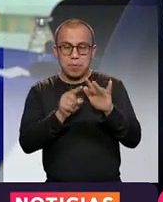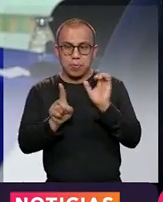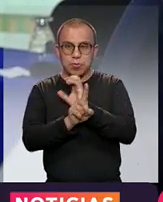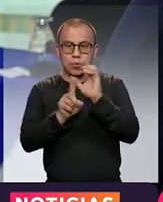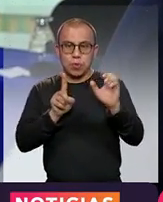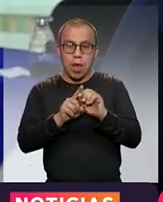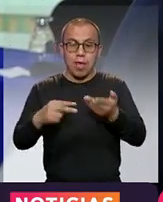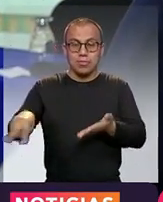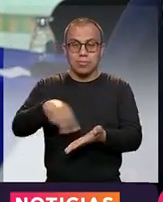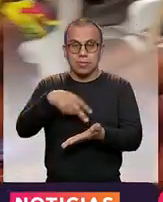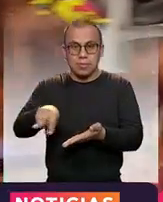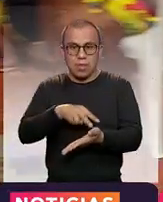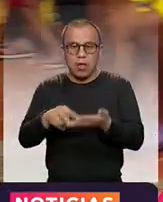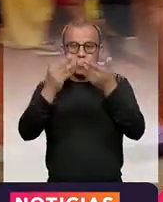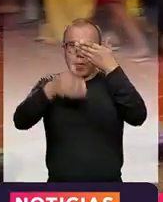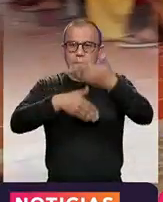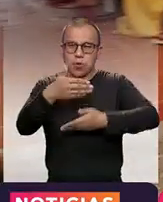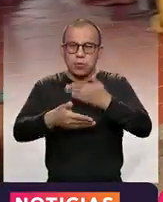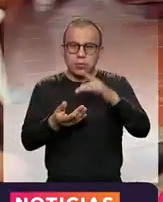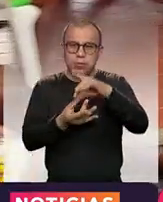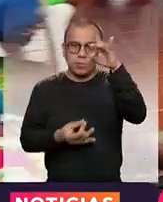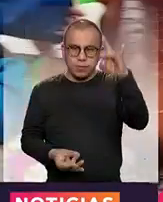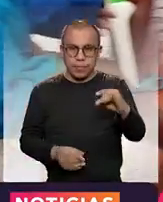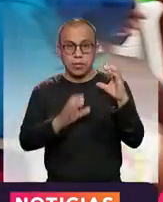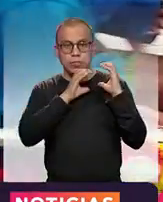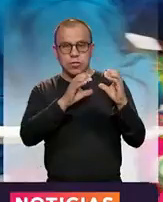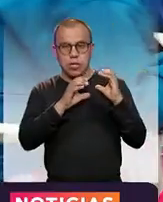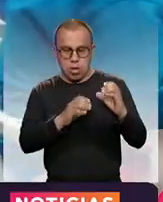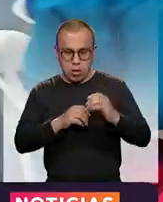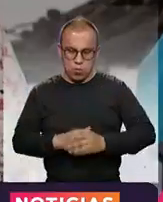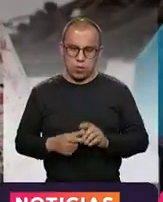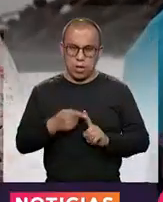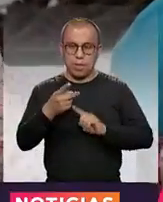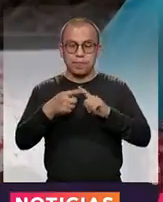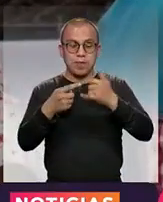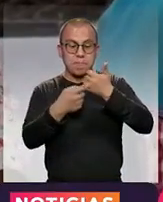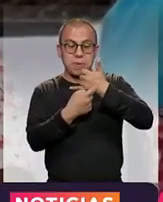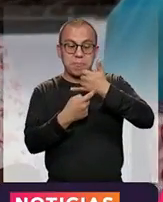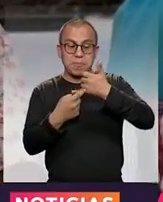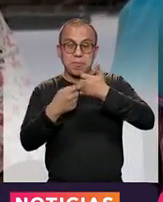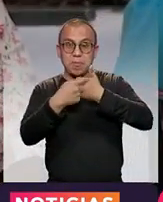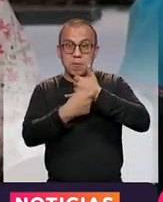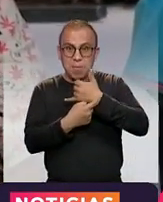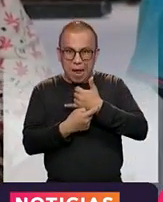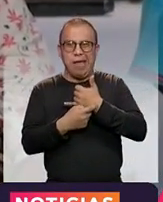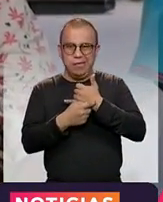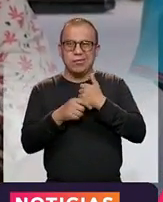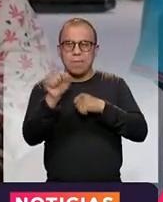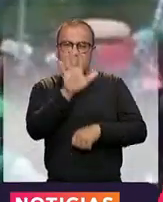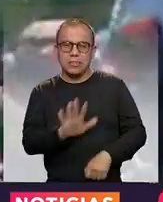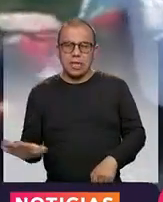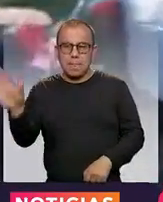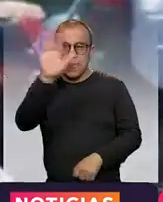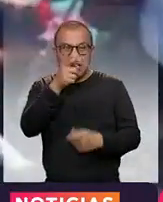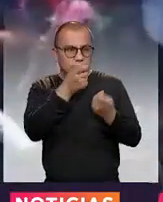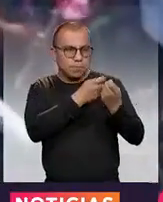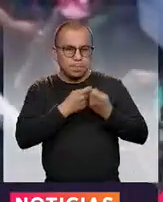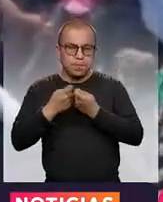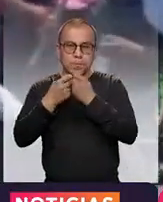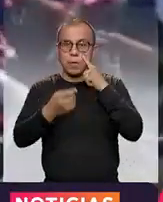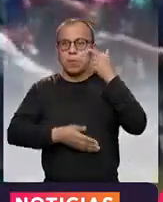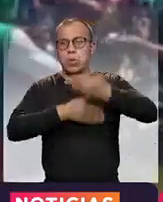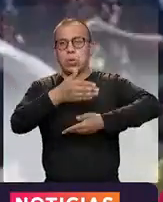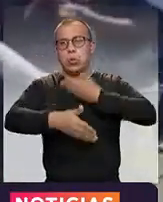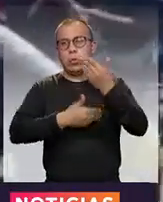la danza, que practiquen la espiritualidad. Cauca, Nariño, Guajira, Vichada, Córdoba y Chocó son los territorios que más aquejan situaciones de